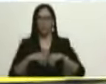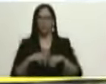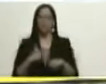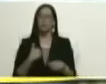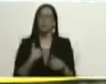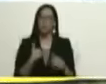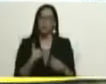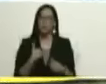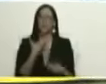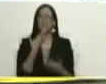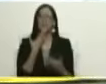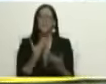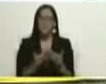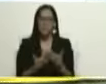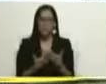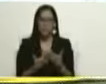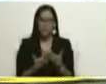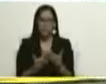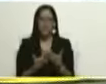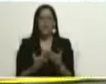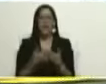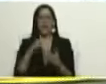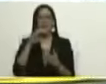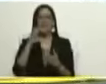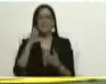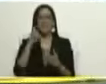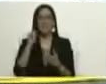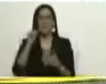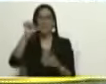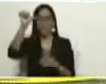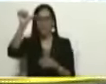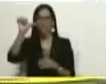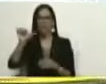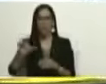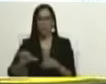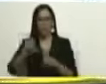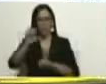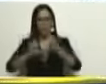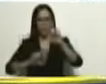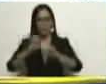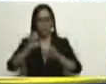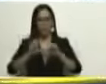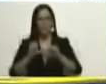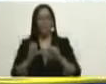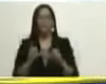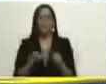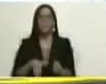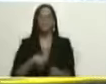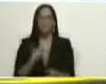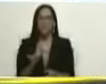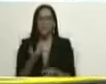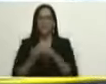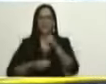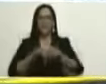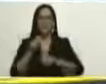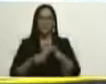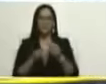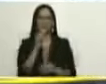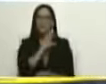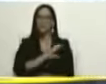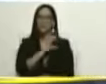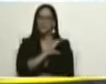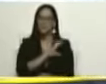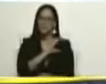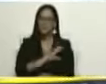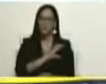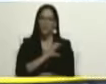a la CELAC que evalúe la posibilidad de preparar una delegación